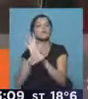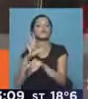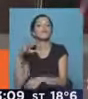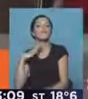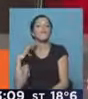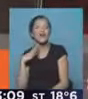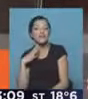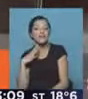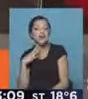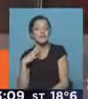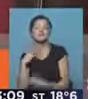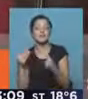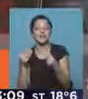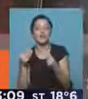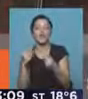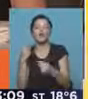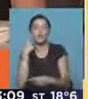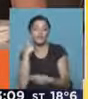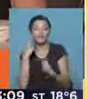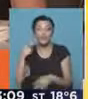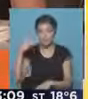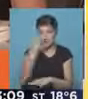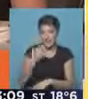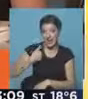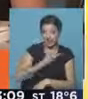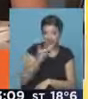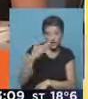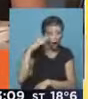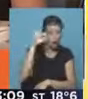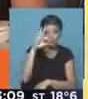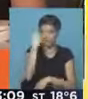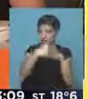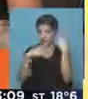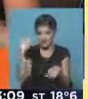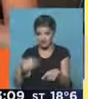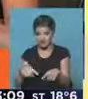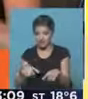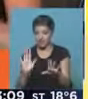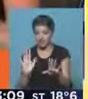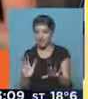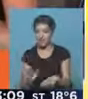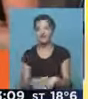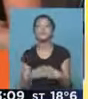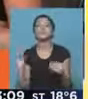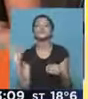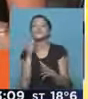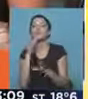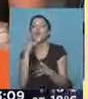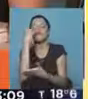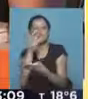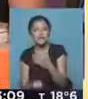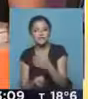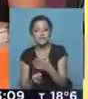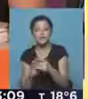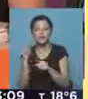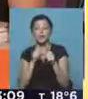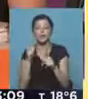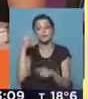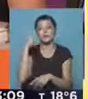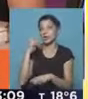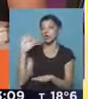encuestas, sino que la sociedad está polarizada. ¿Qué es lo que se está leyendo mal? Que todo sale como no se esperaba. Yo creo